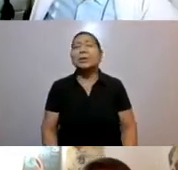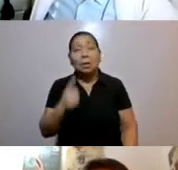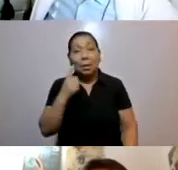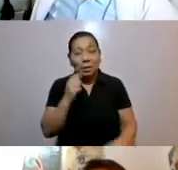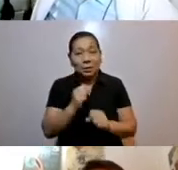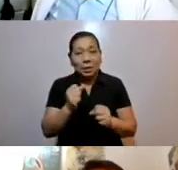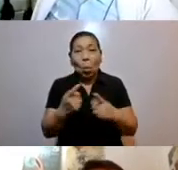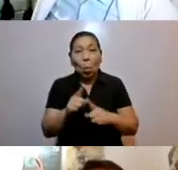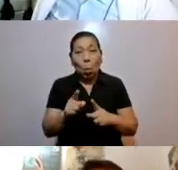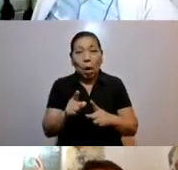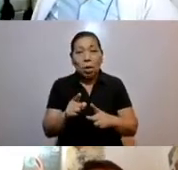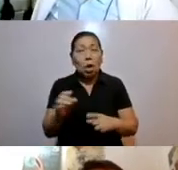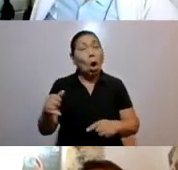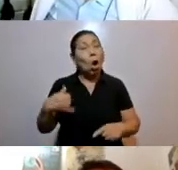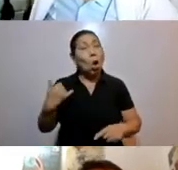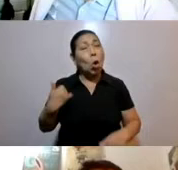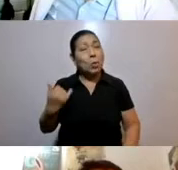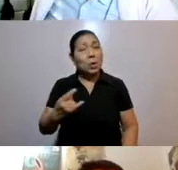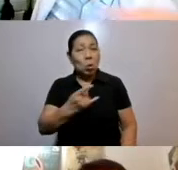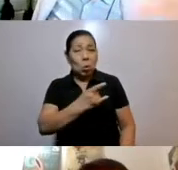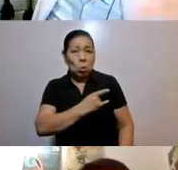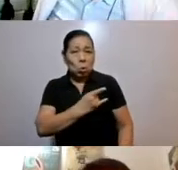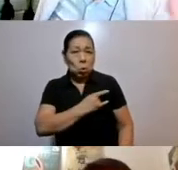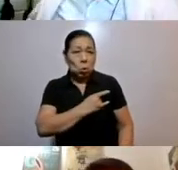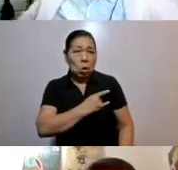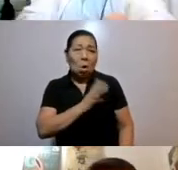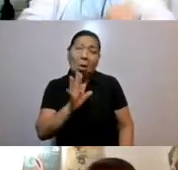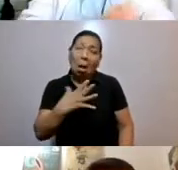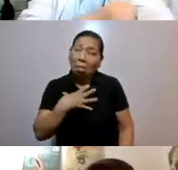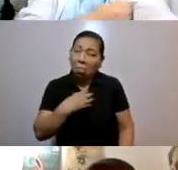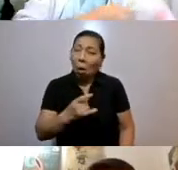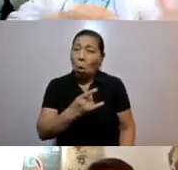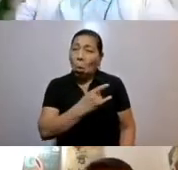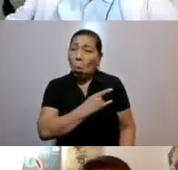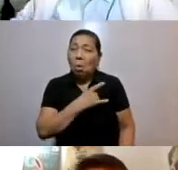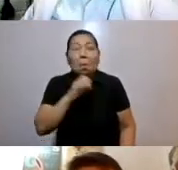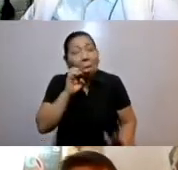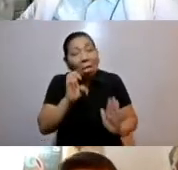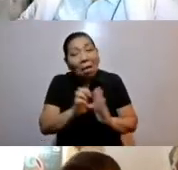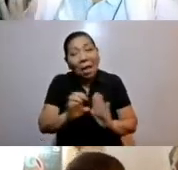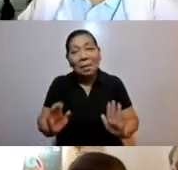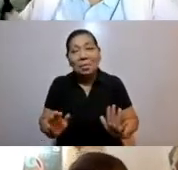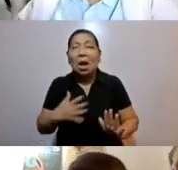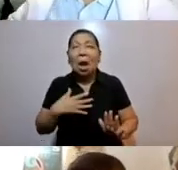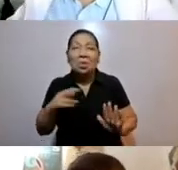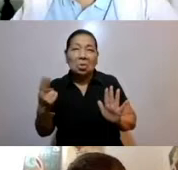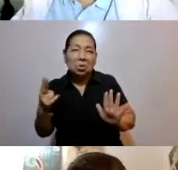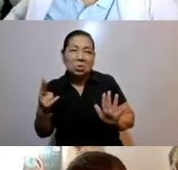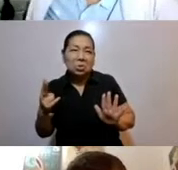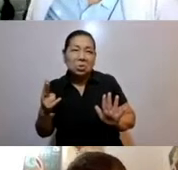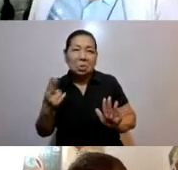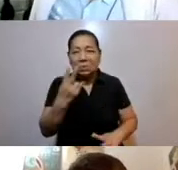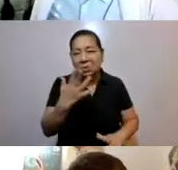es que en poblaciones de jóvenes universitarios o la edad universitaria, vamos a poner ese rango entre 17 y